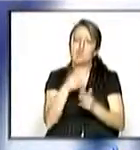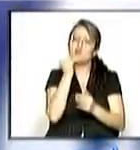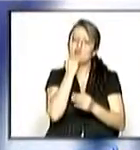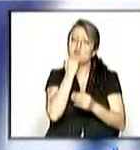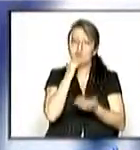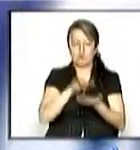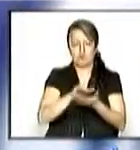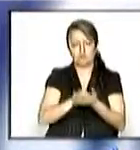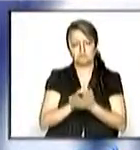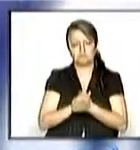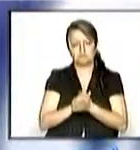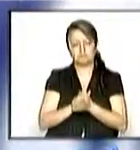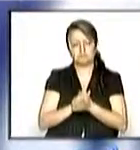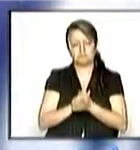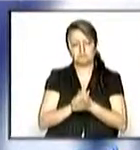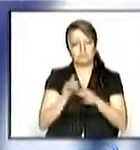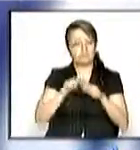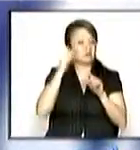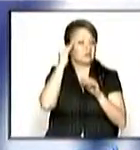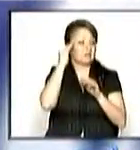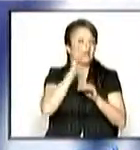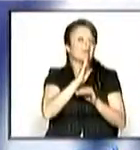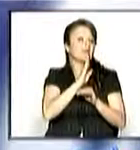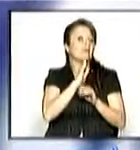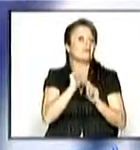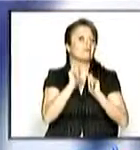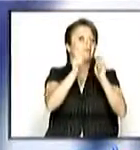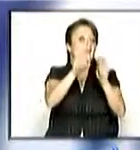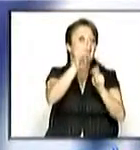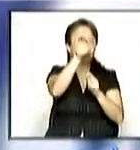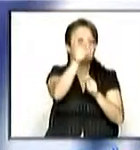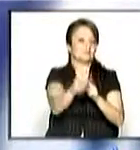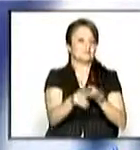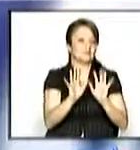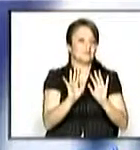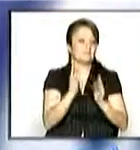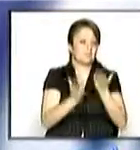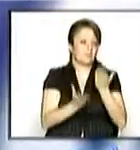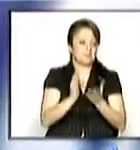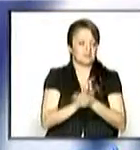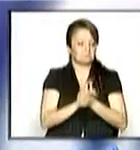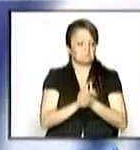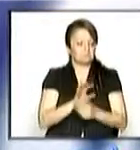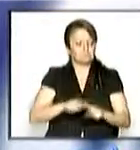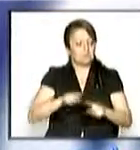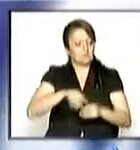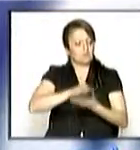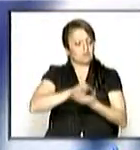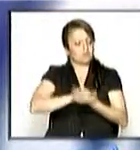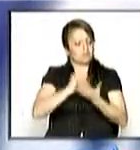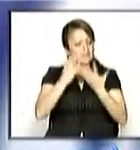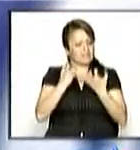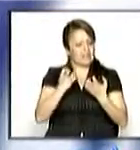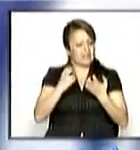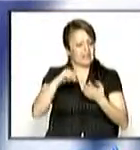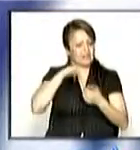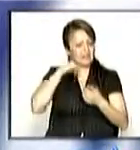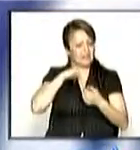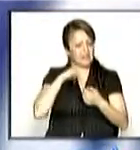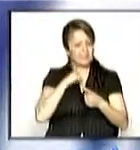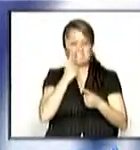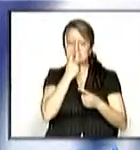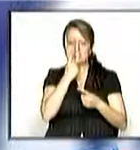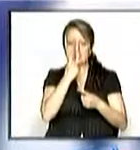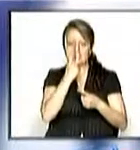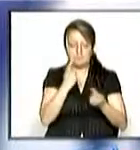estructuras en oro, pero hay que saber a quién se lo estamos poniendo, ¿sí? De resto, lo que buscamos es tener una odontología